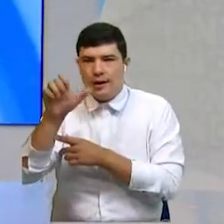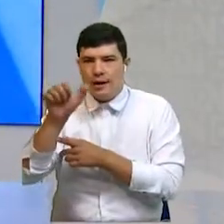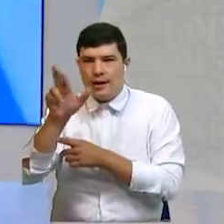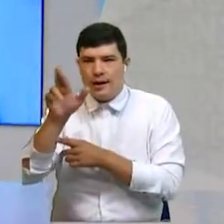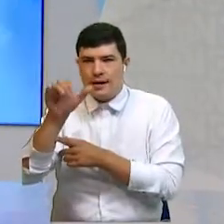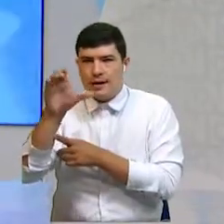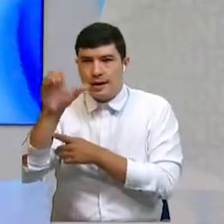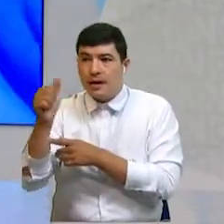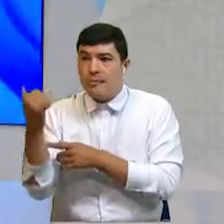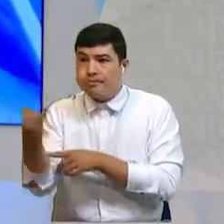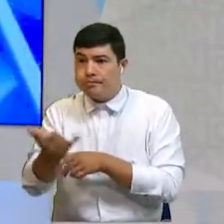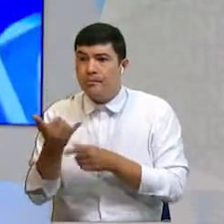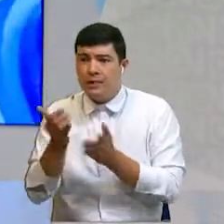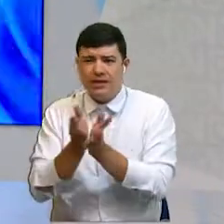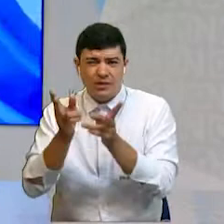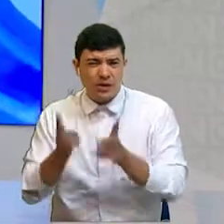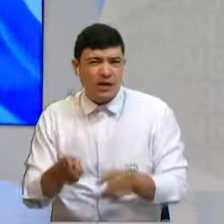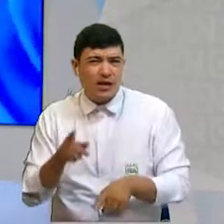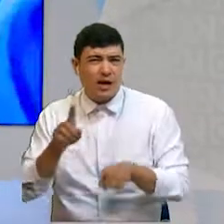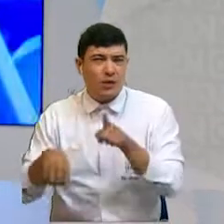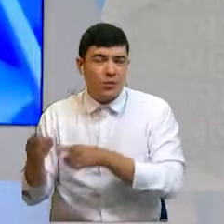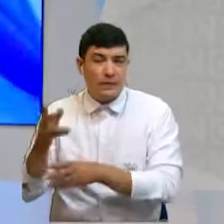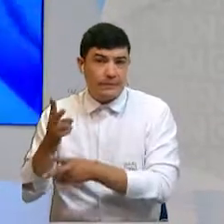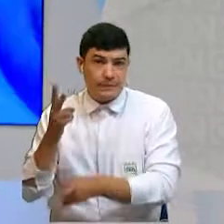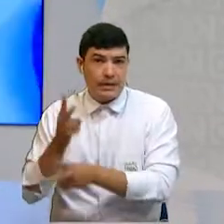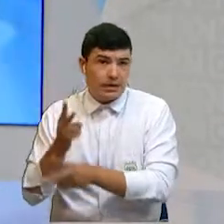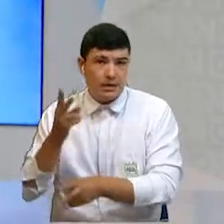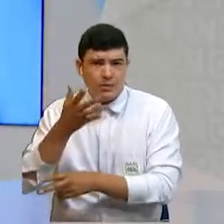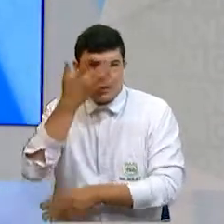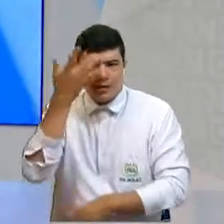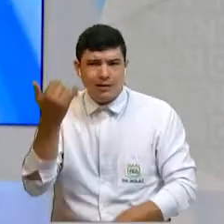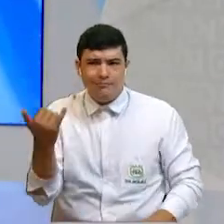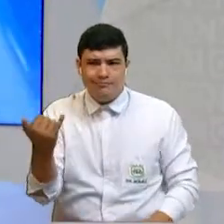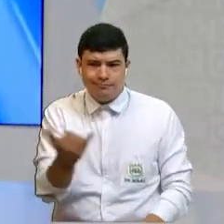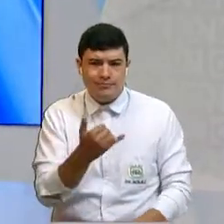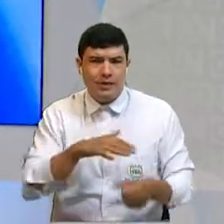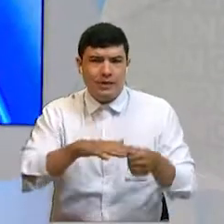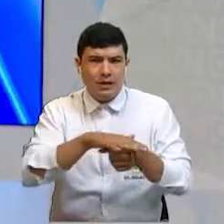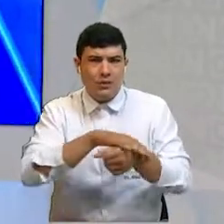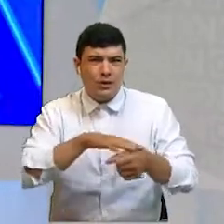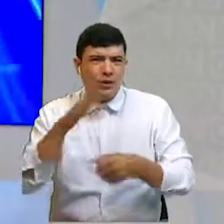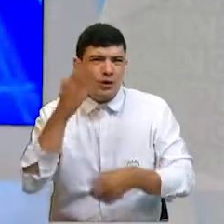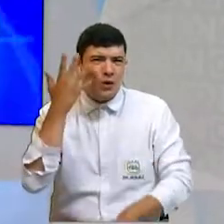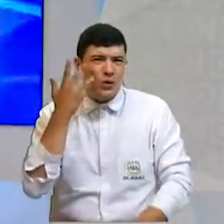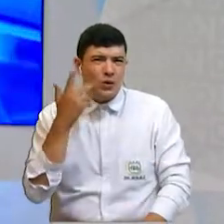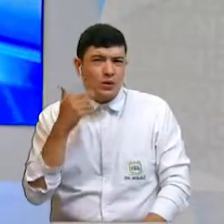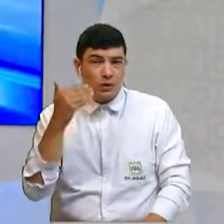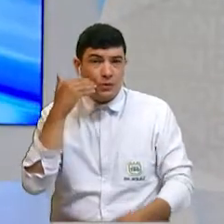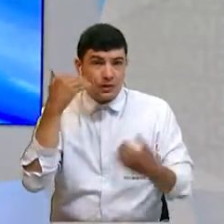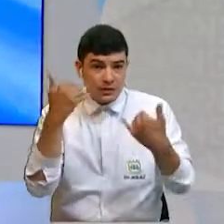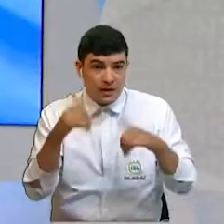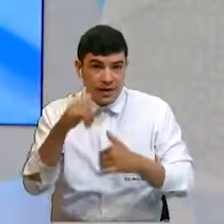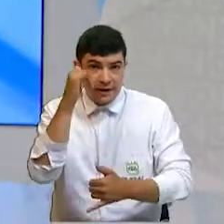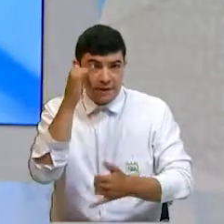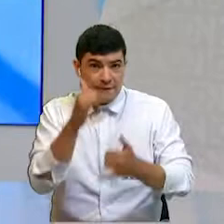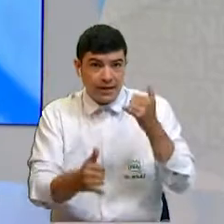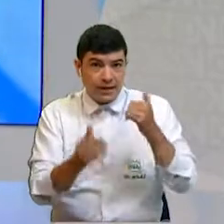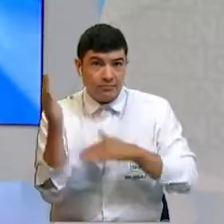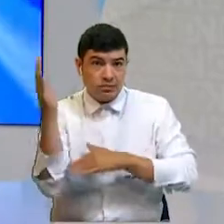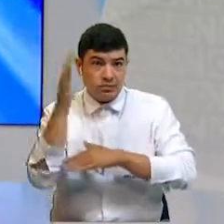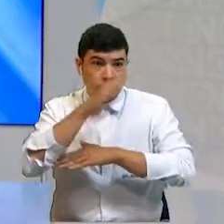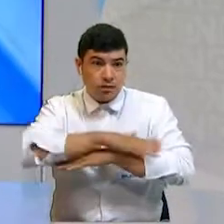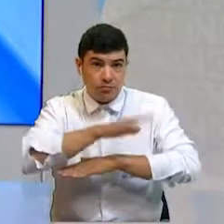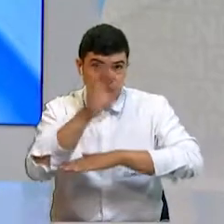allí muchos estudiantes están en peligro ante la situación que se está registrando todos los días al terminar la tarde cuando salen de su